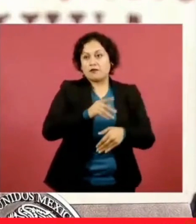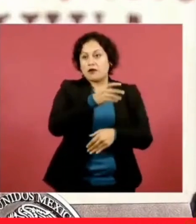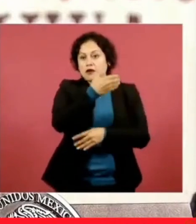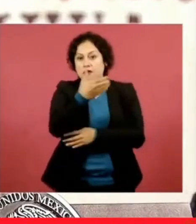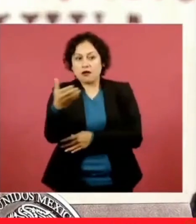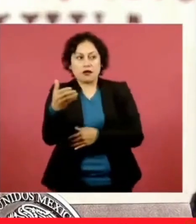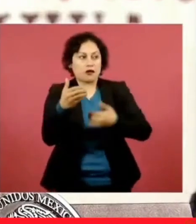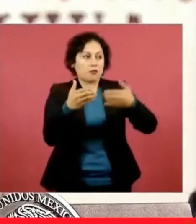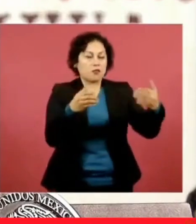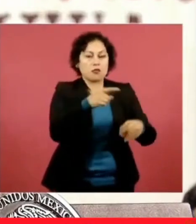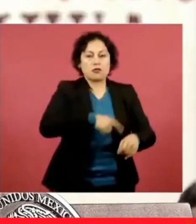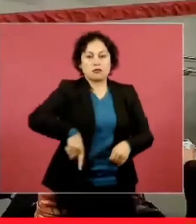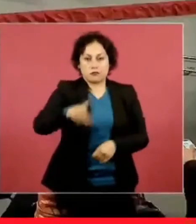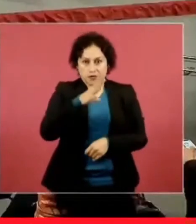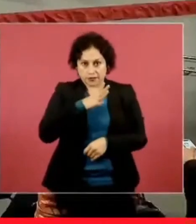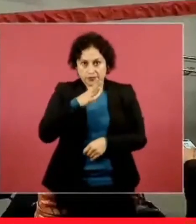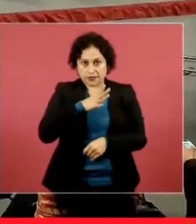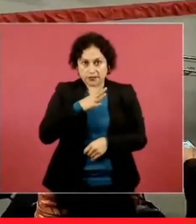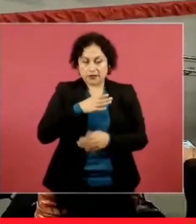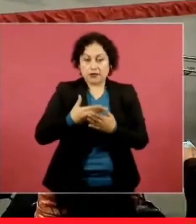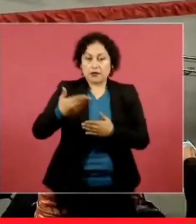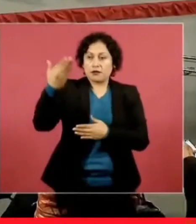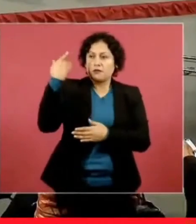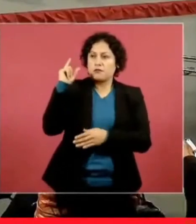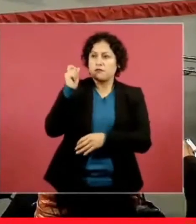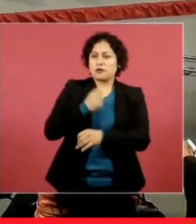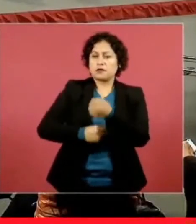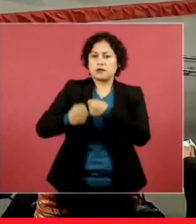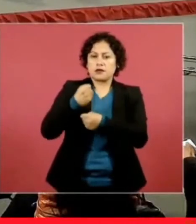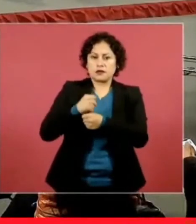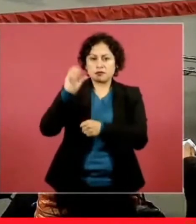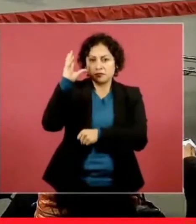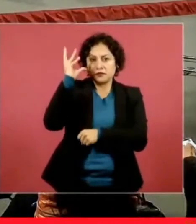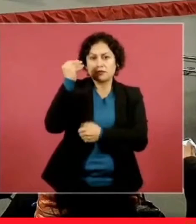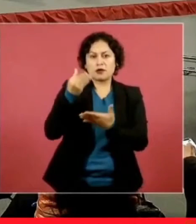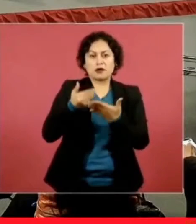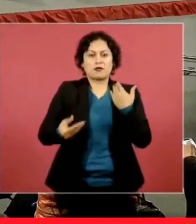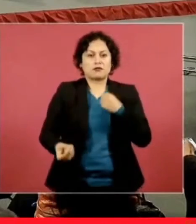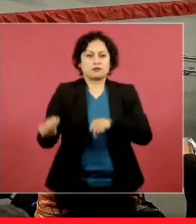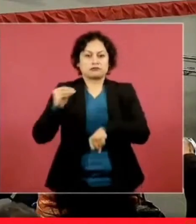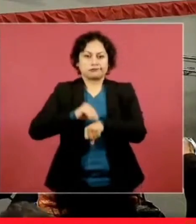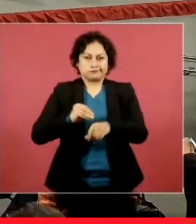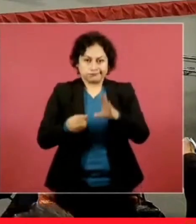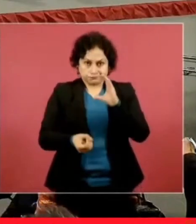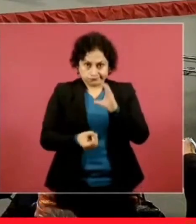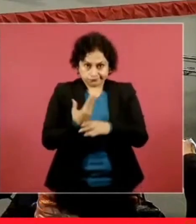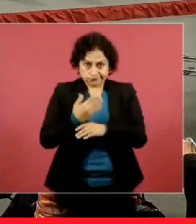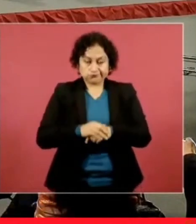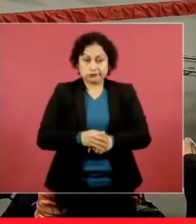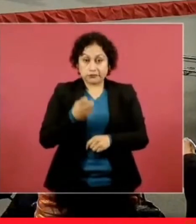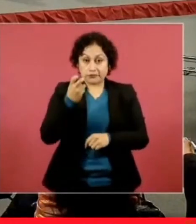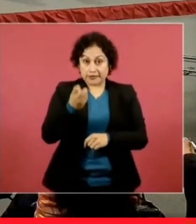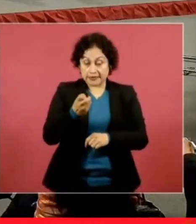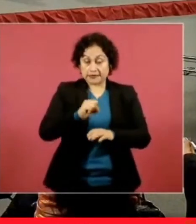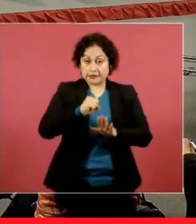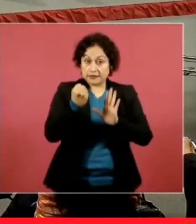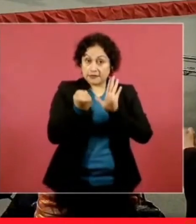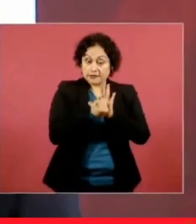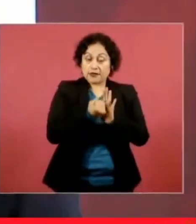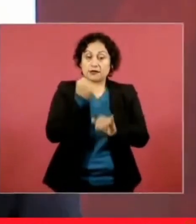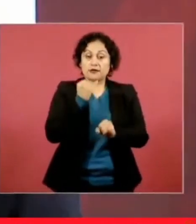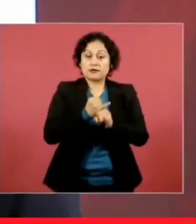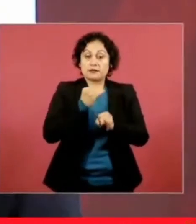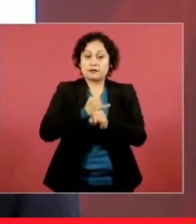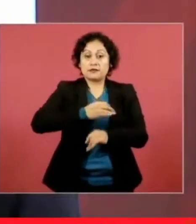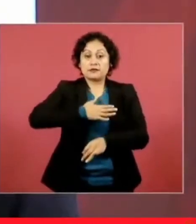tecnología de hace 20 años en términos de telecomunicaciones. Con esta marca de internet para el bienestar, también cualquier usuario tendrá